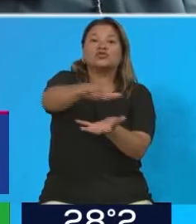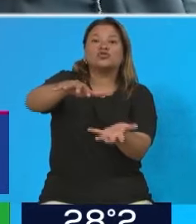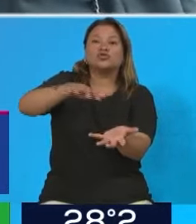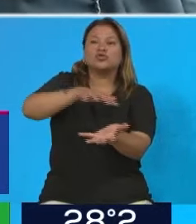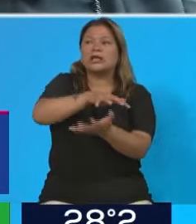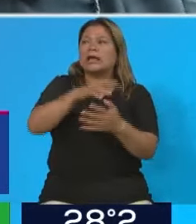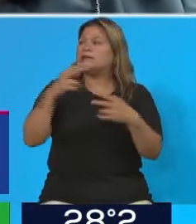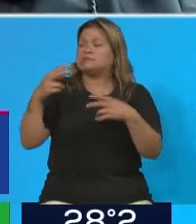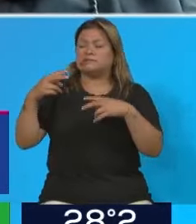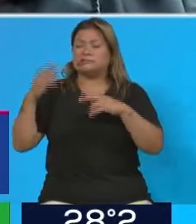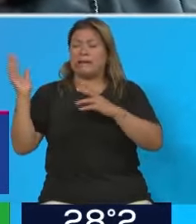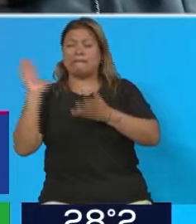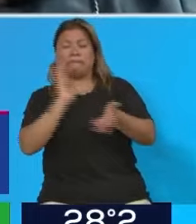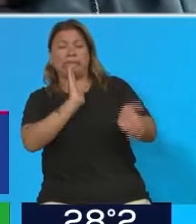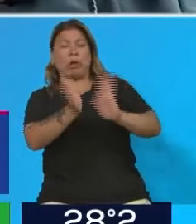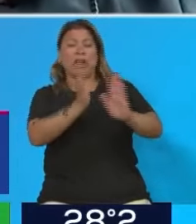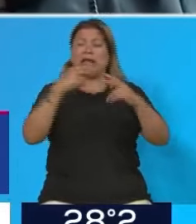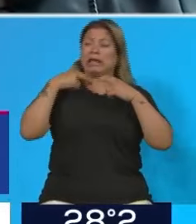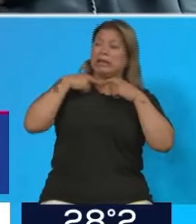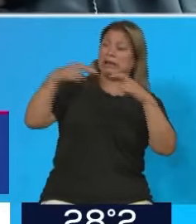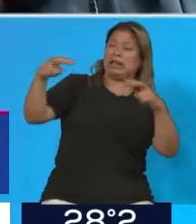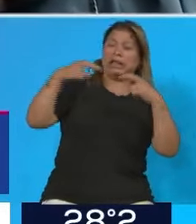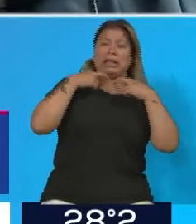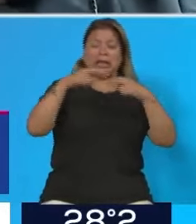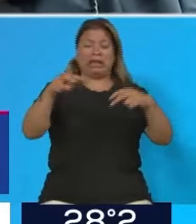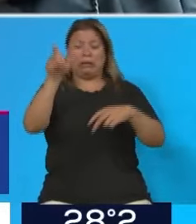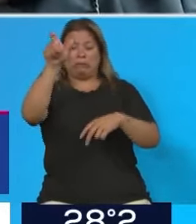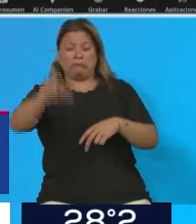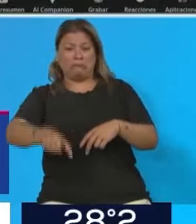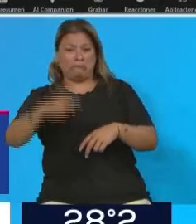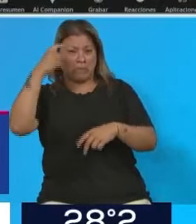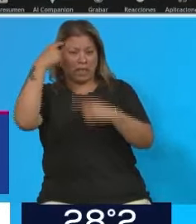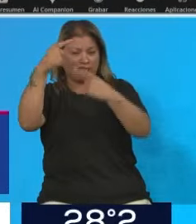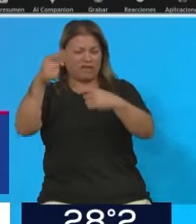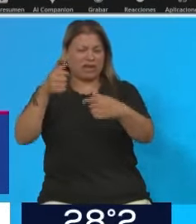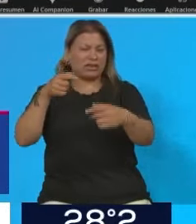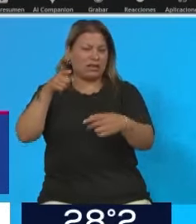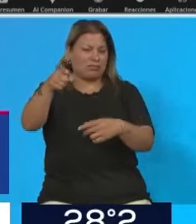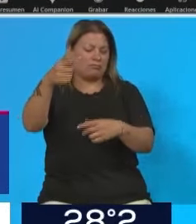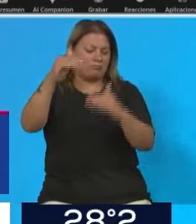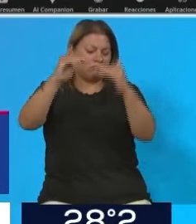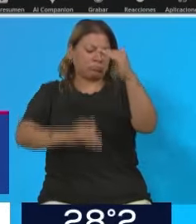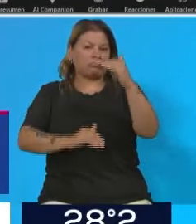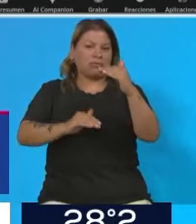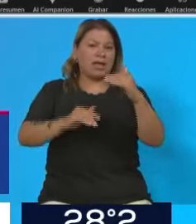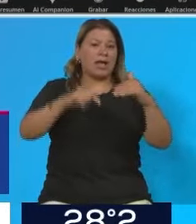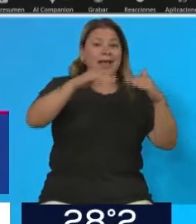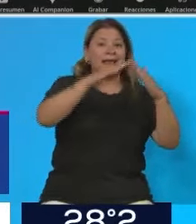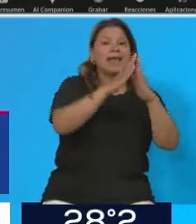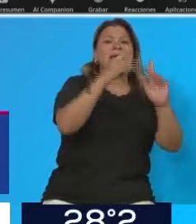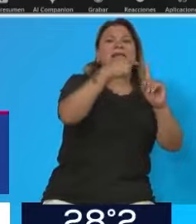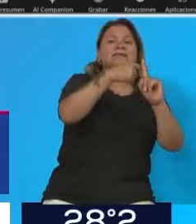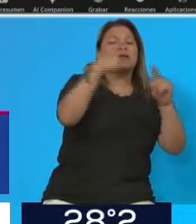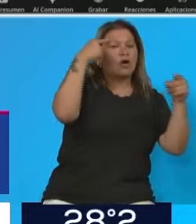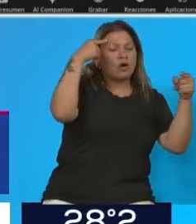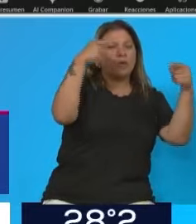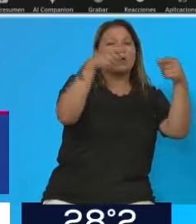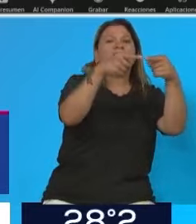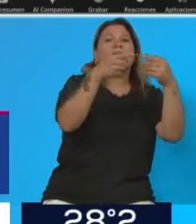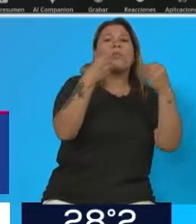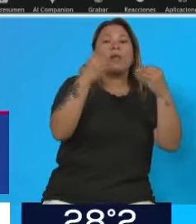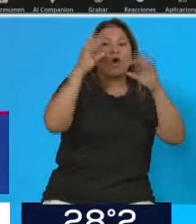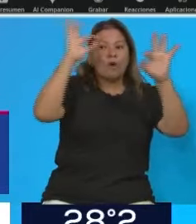habla gritos y que busca Cómo dejar offside al contrario la iglesia Procura en este camino de sinodalidad que todas